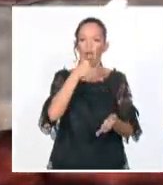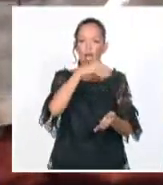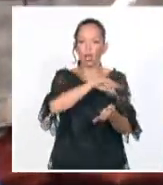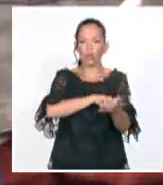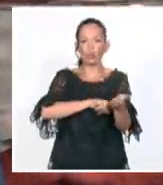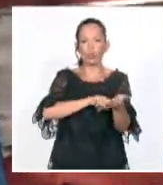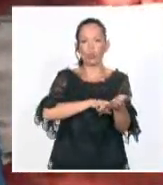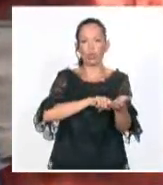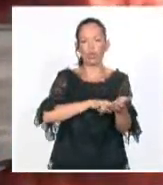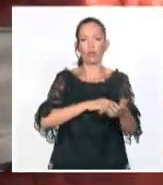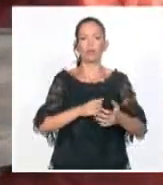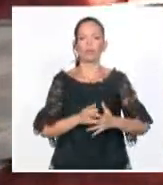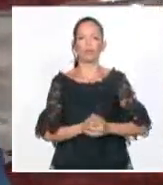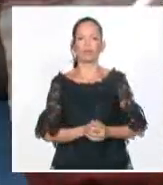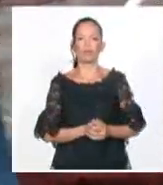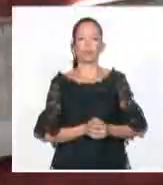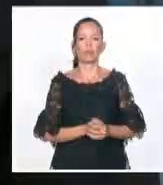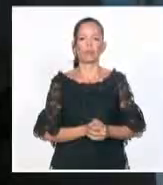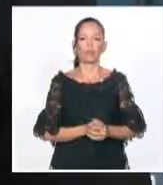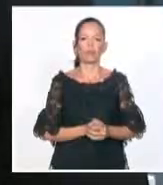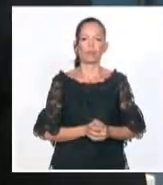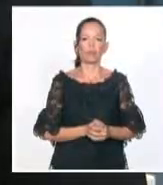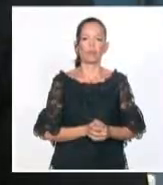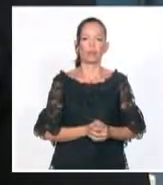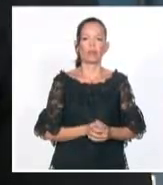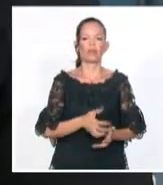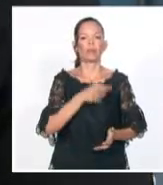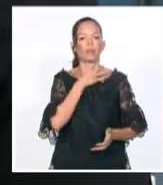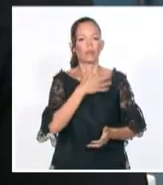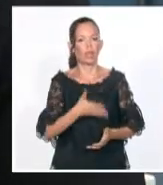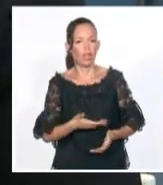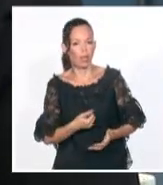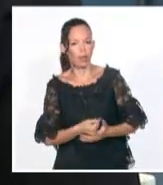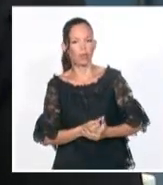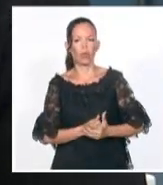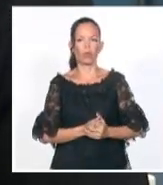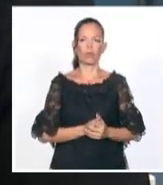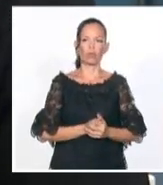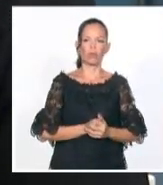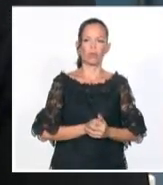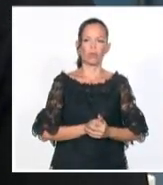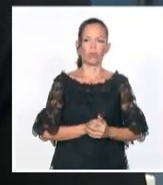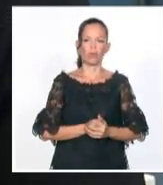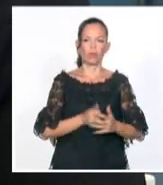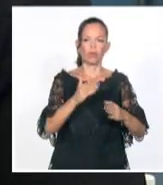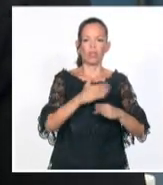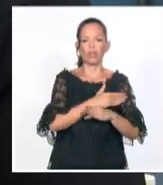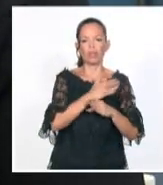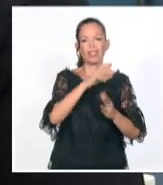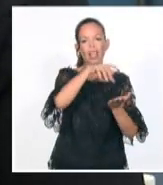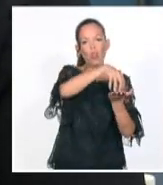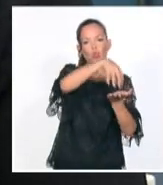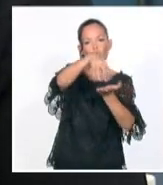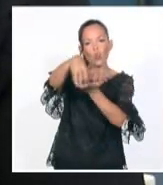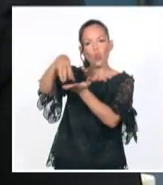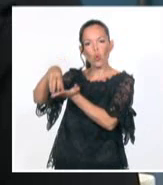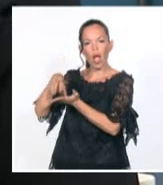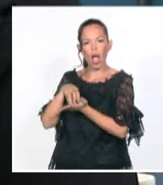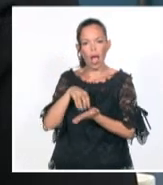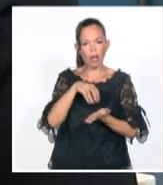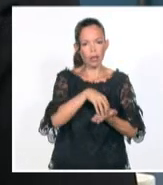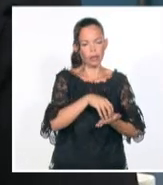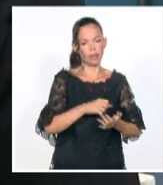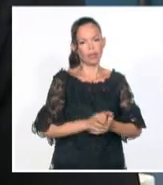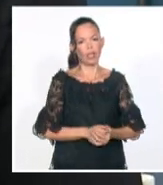Distrito Capital, por ejemplo, como lo es Zulia, Falcón, Aragua, Anzuate. De los